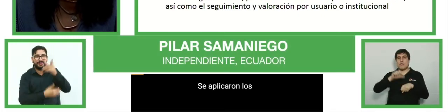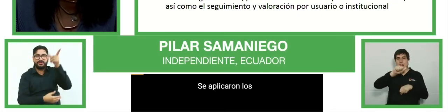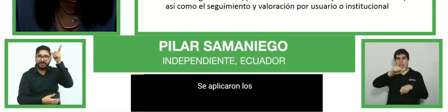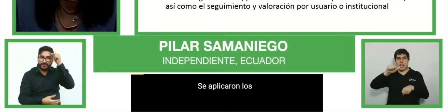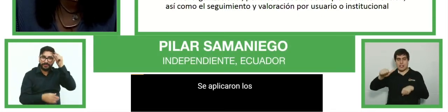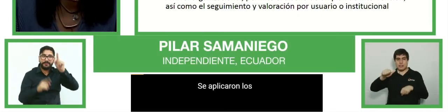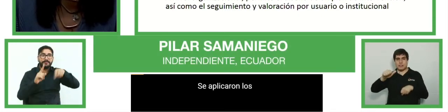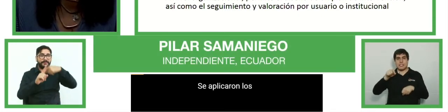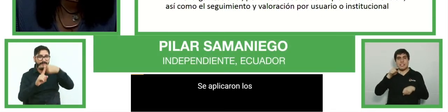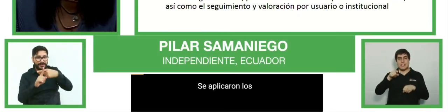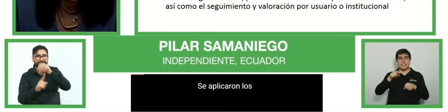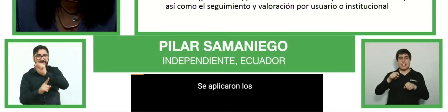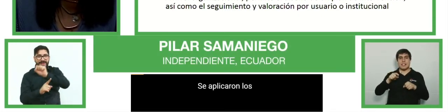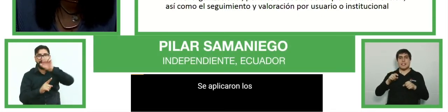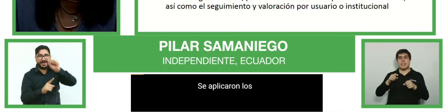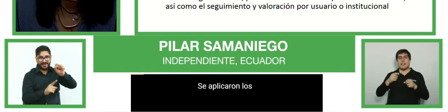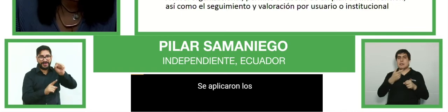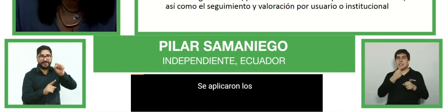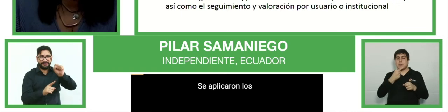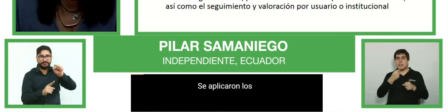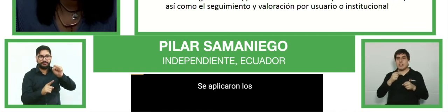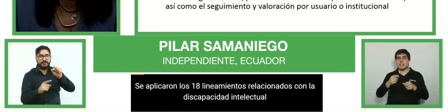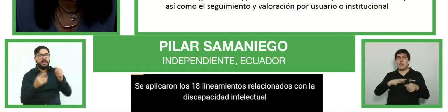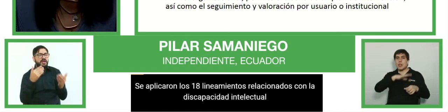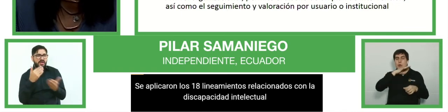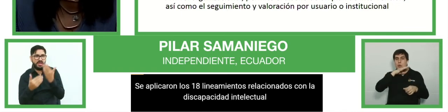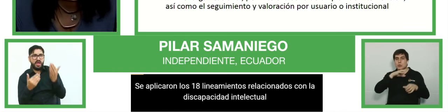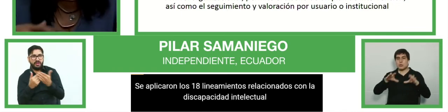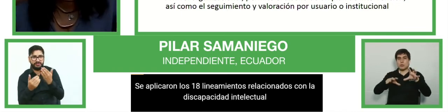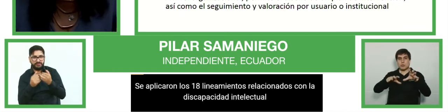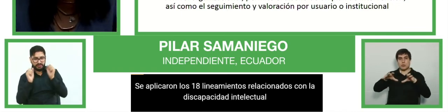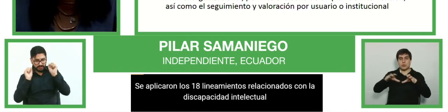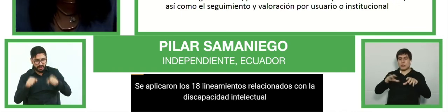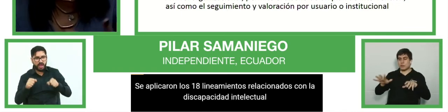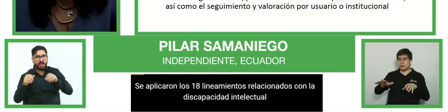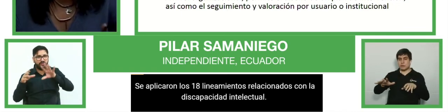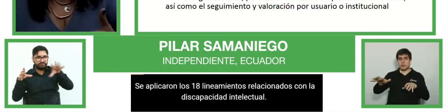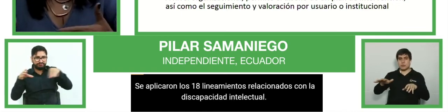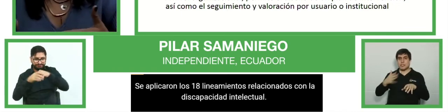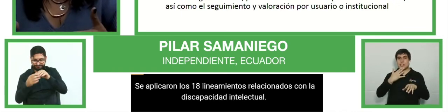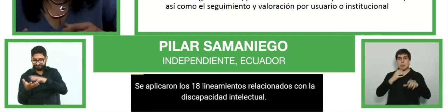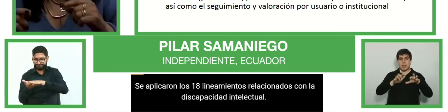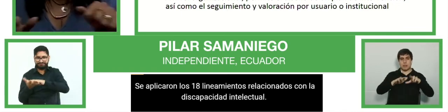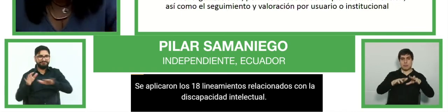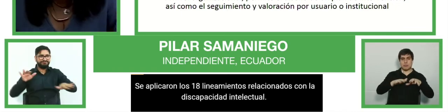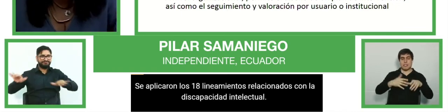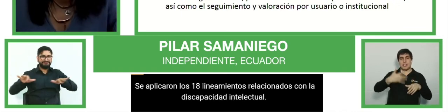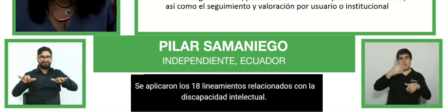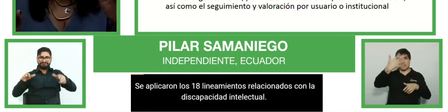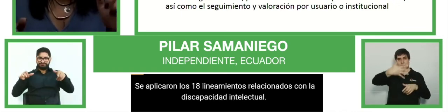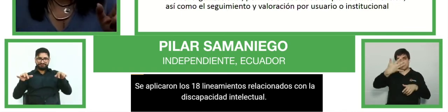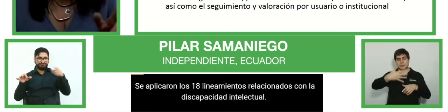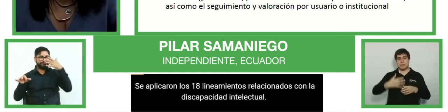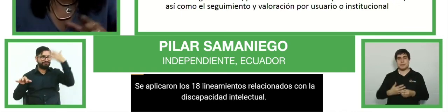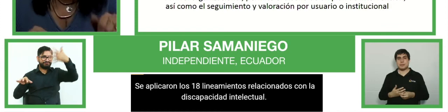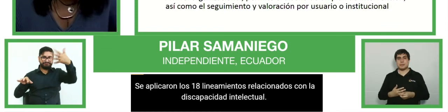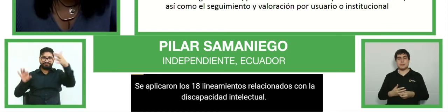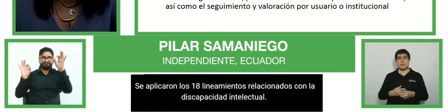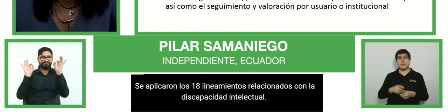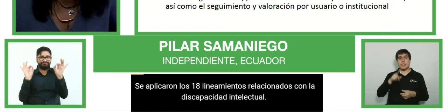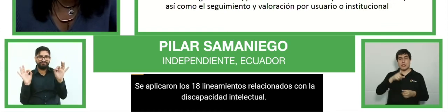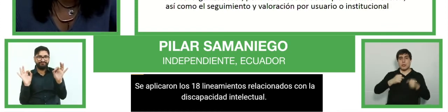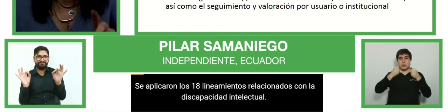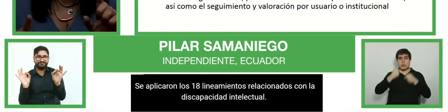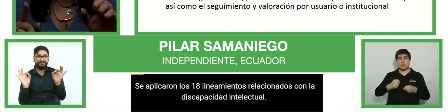rampas digitales para facilitar la manipulación de objetos como el ratón y el teclado del computador. La plataforma posibilita el